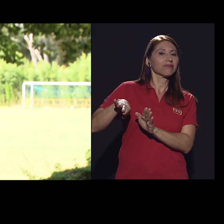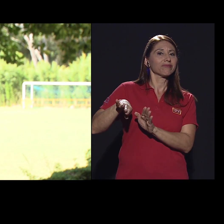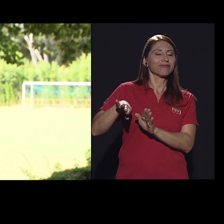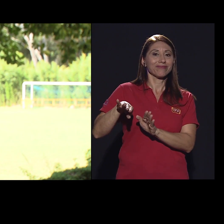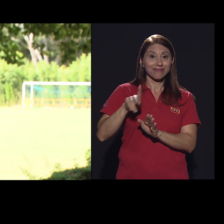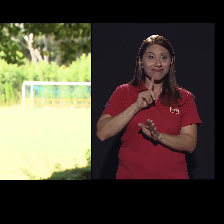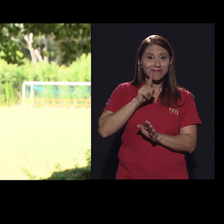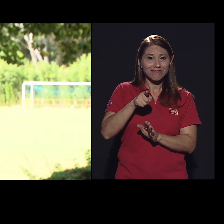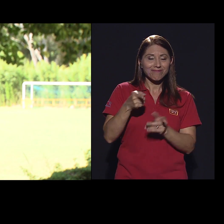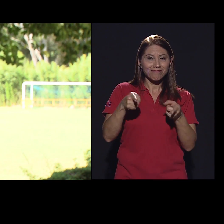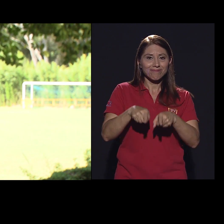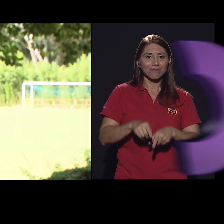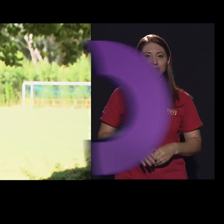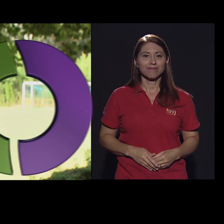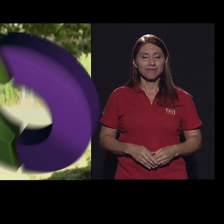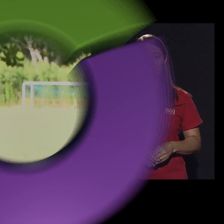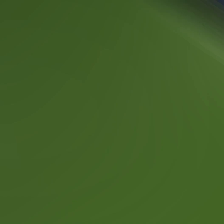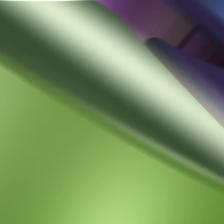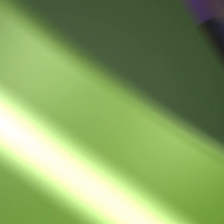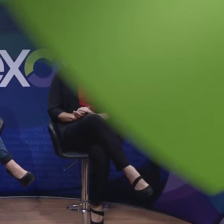eso.